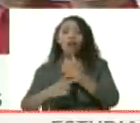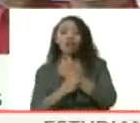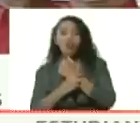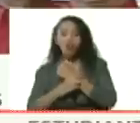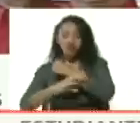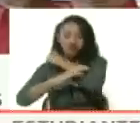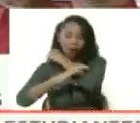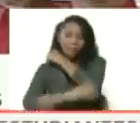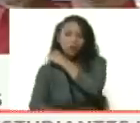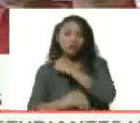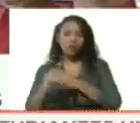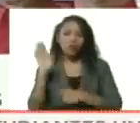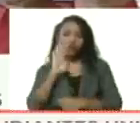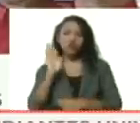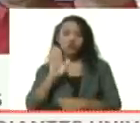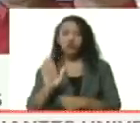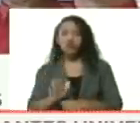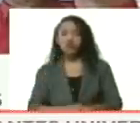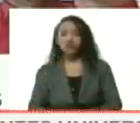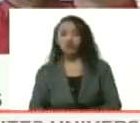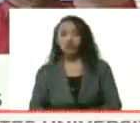como tal. Eso habla mucho.